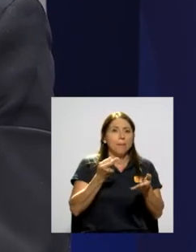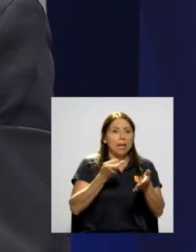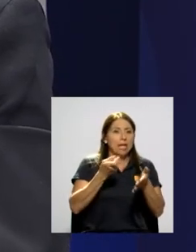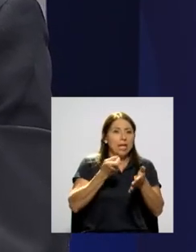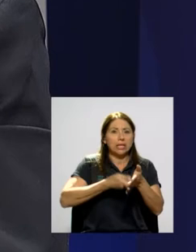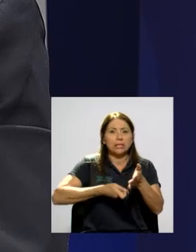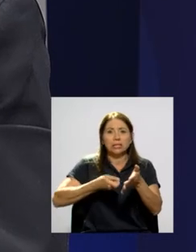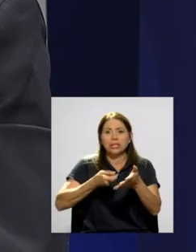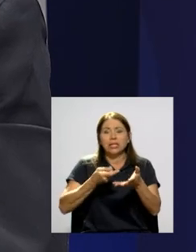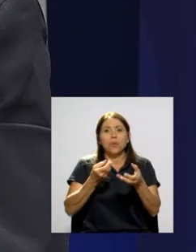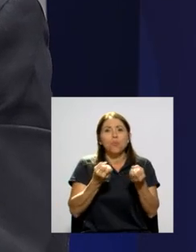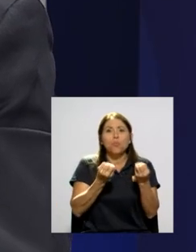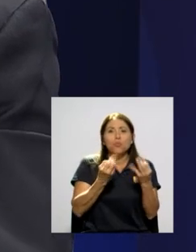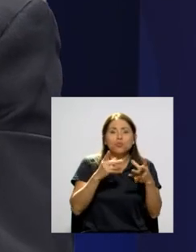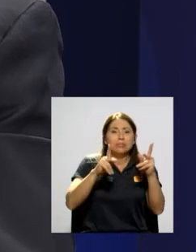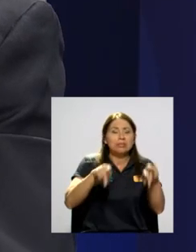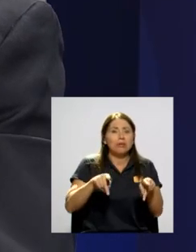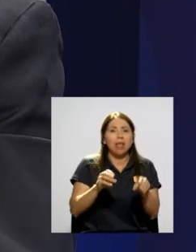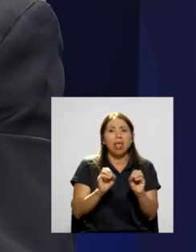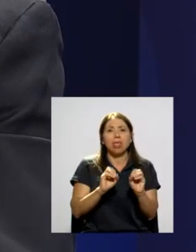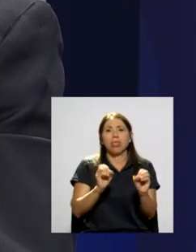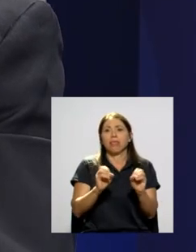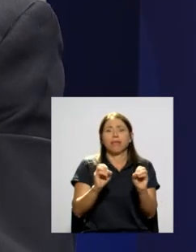son defraudados, de